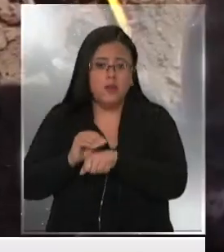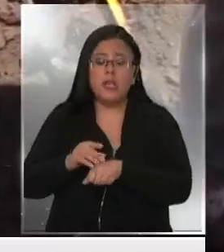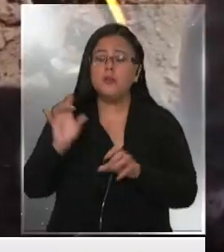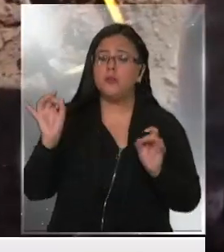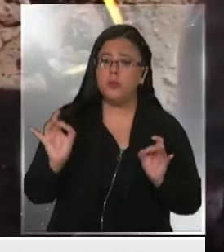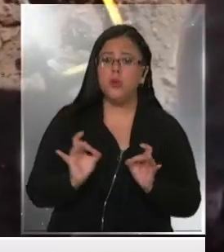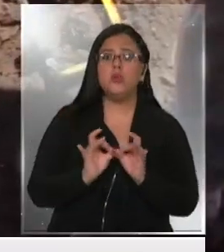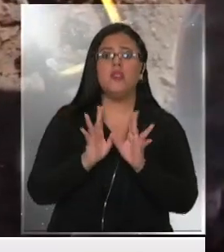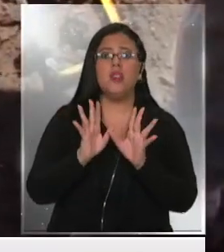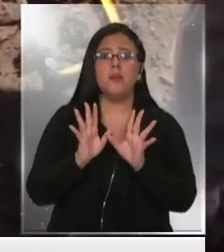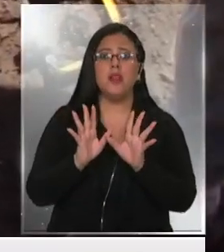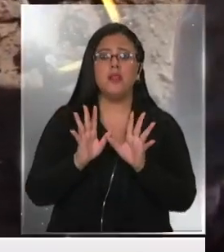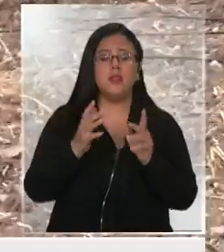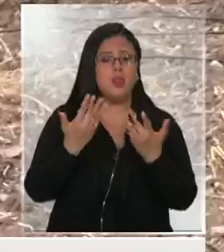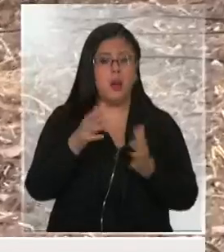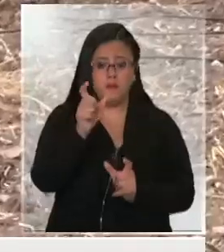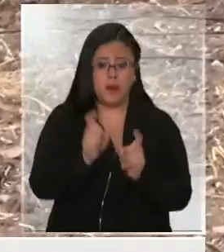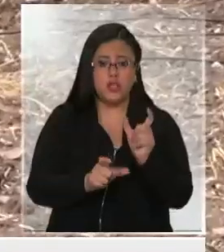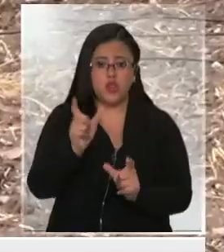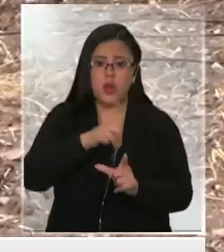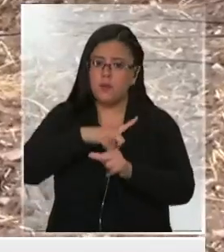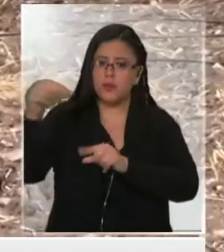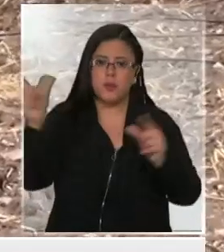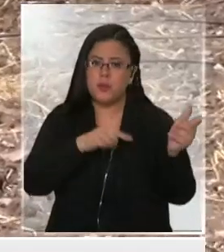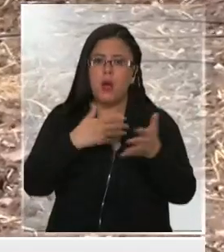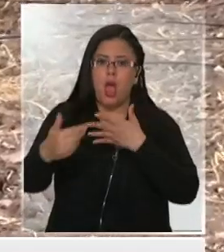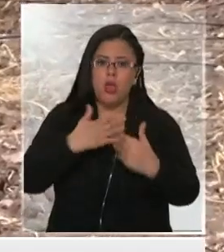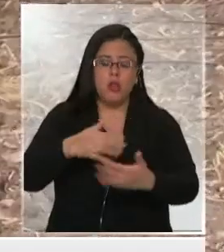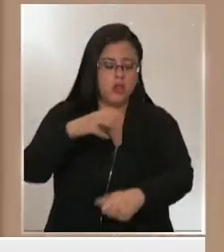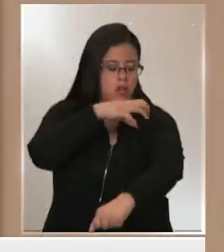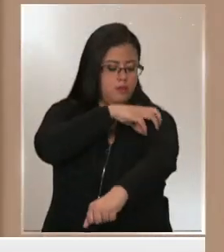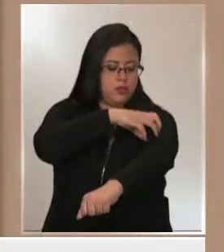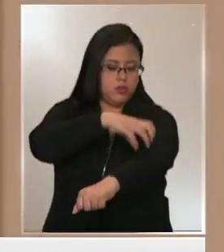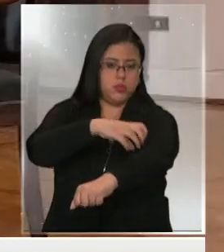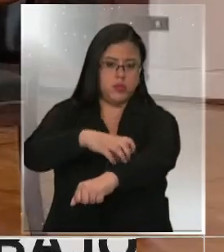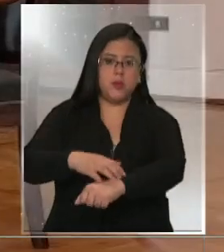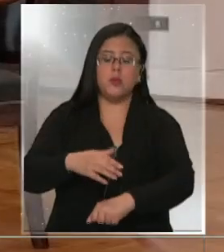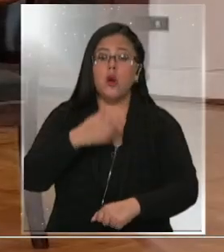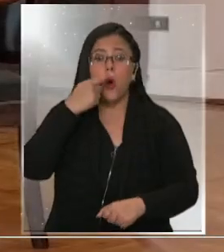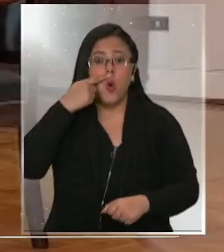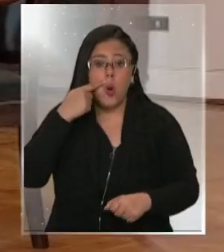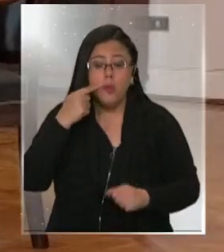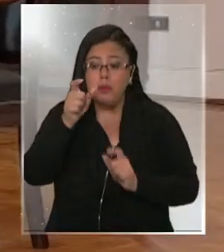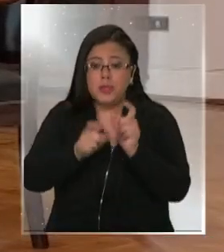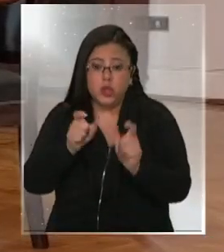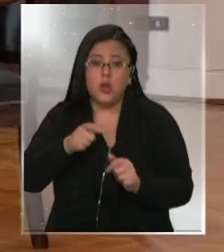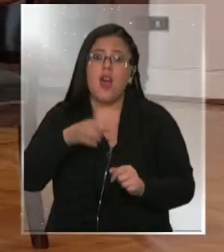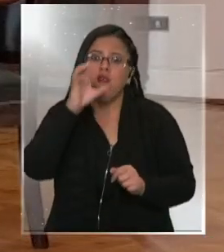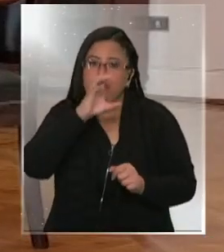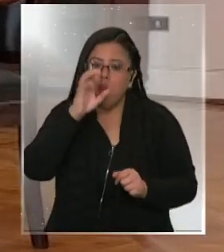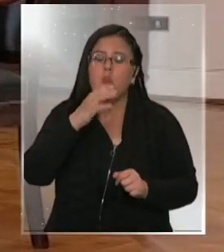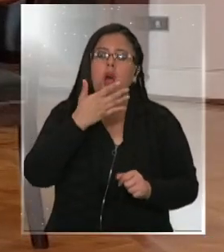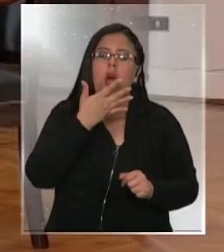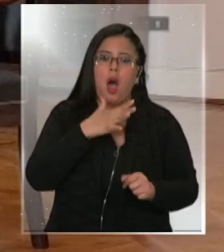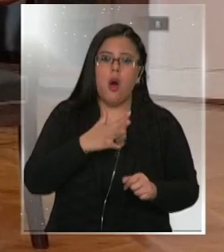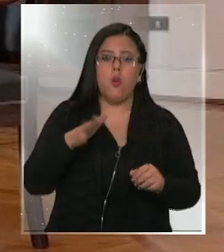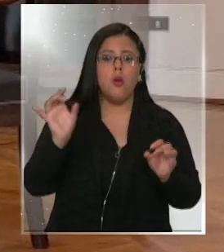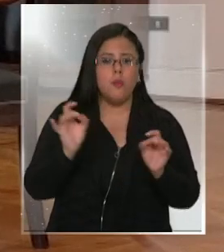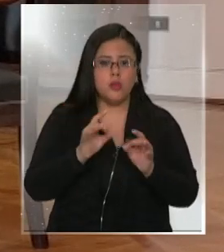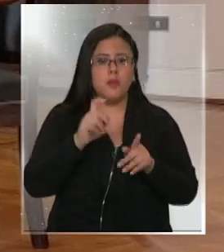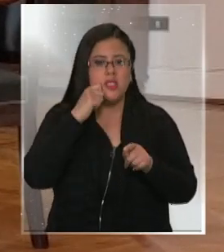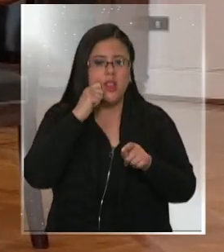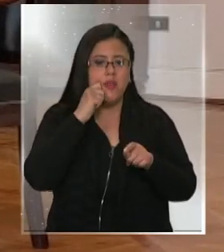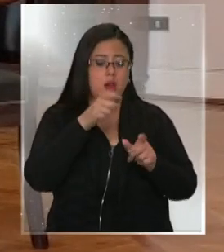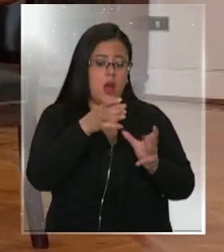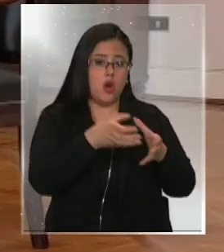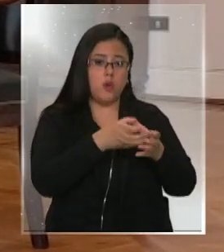se produzca una migración de habitantes hacia el sur. El hombre busca el agua y yo creo que se va a empezar a producir un desplazamiento de población